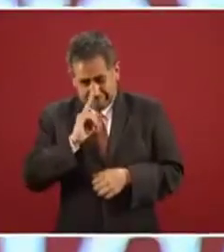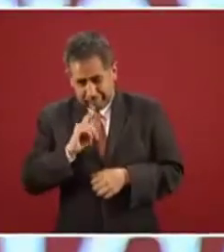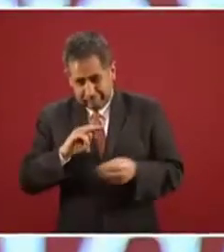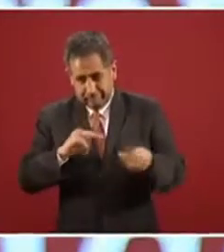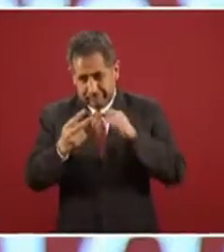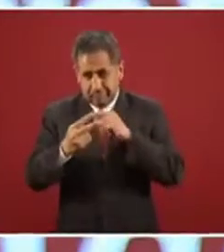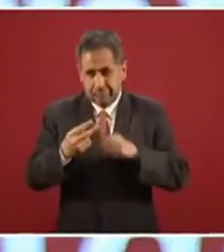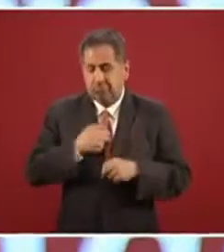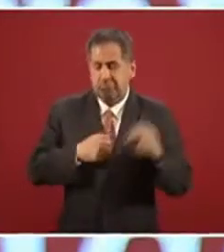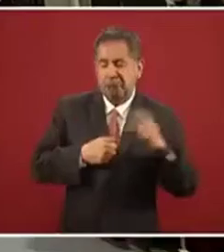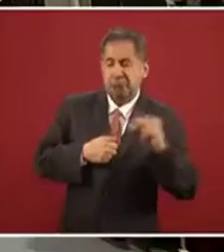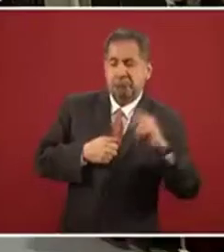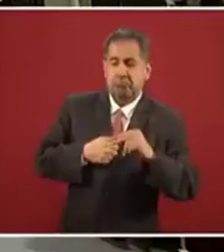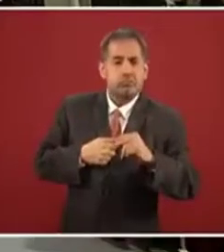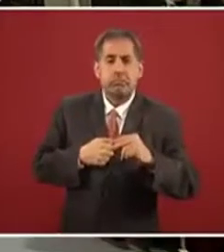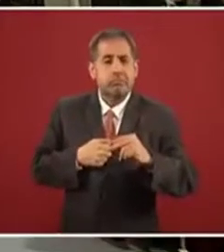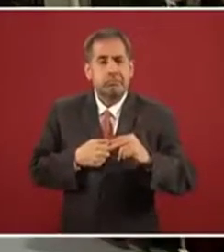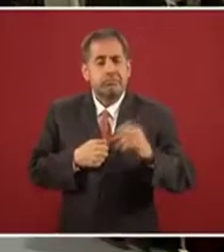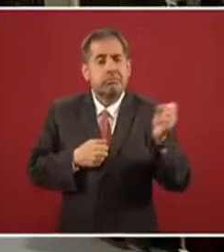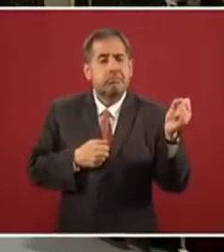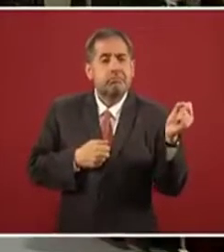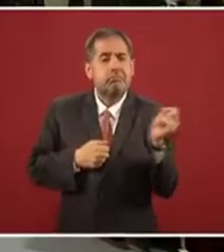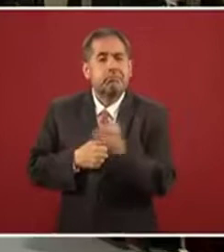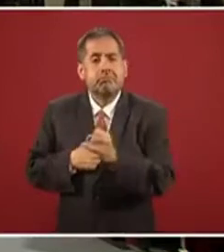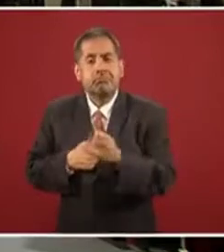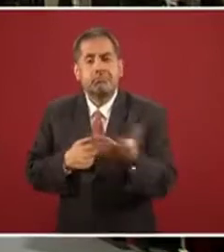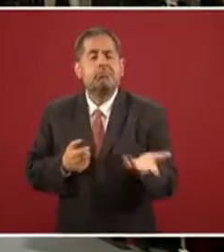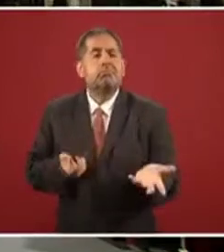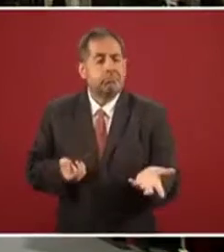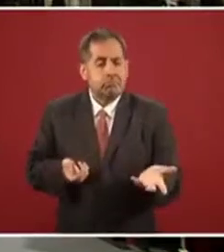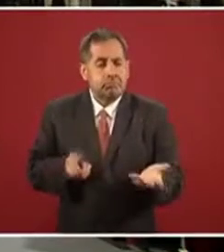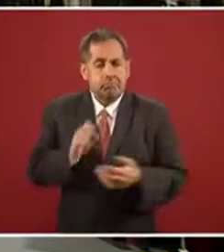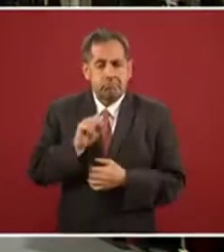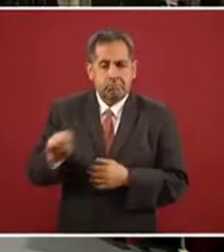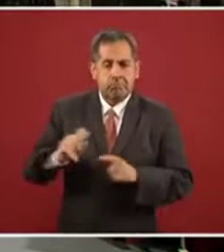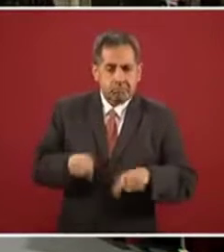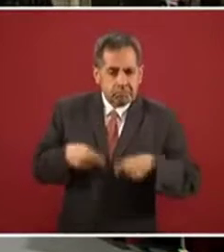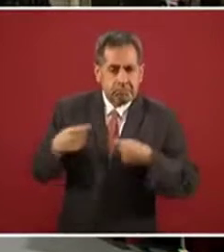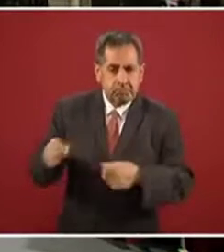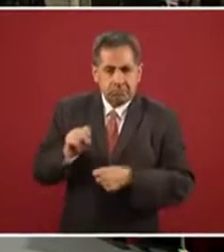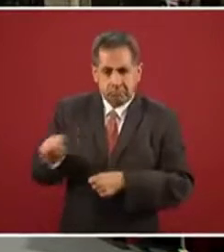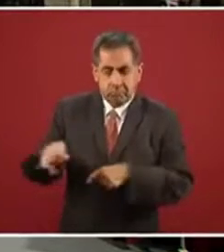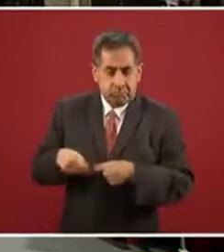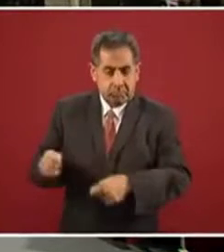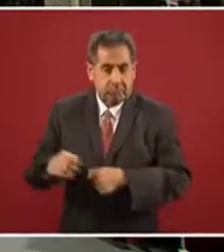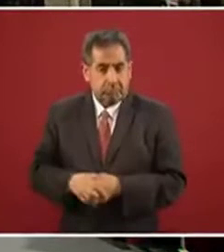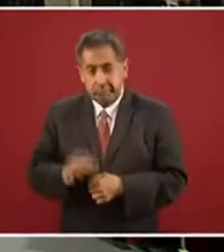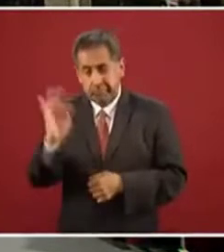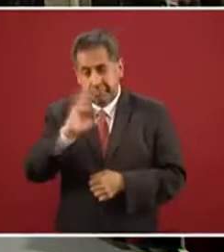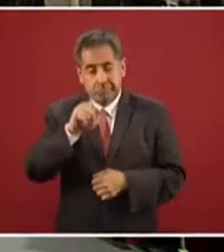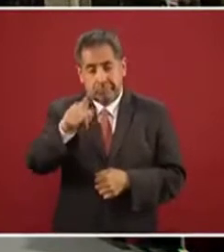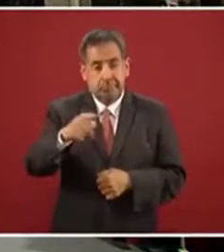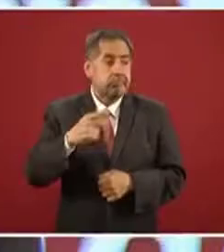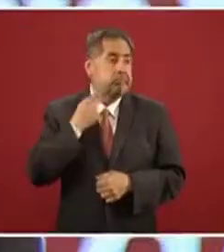no habría refugios en México. No habría refugios, no se otorgarían los refugios. Si la política